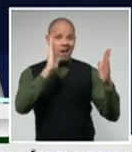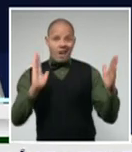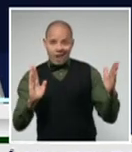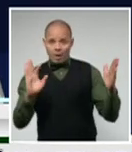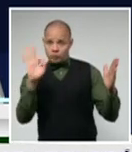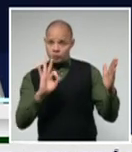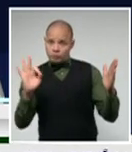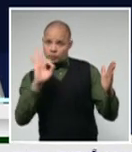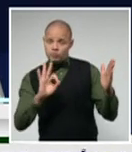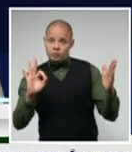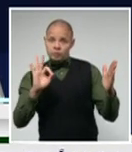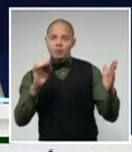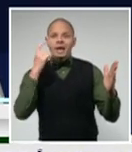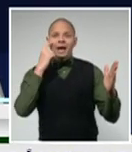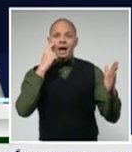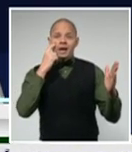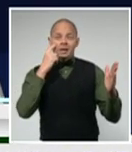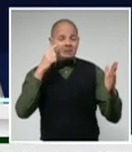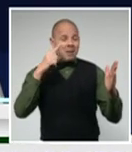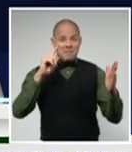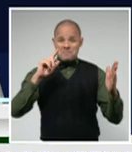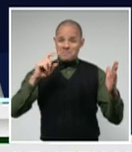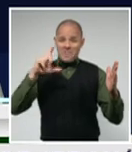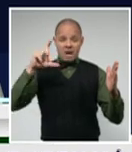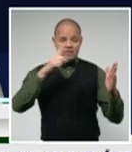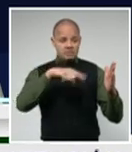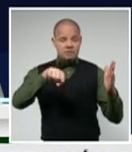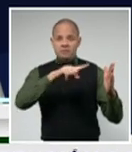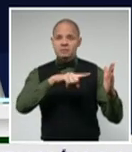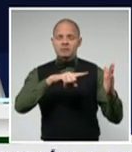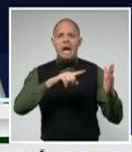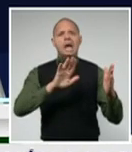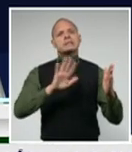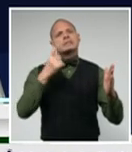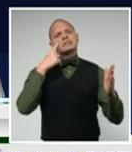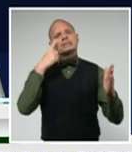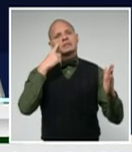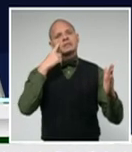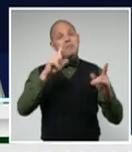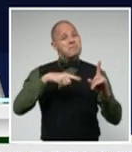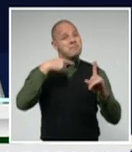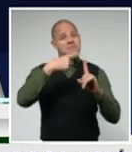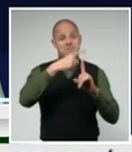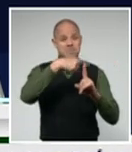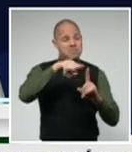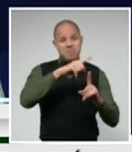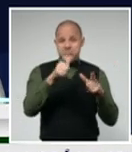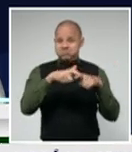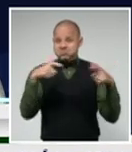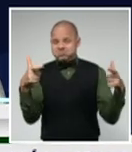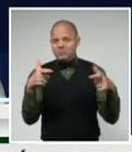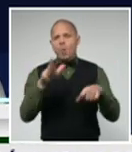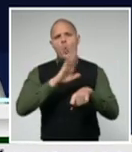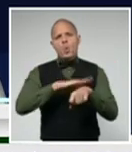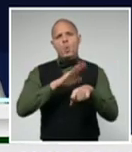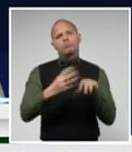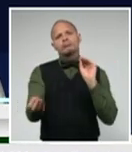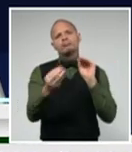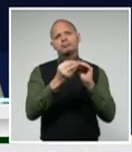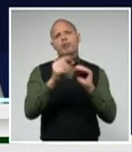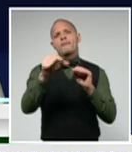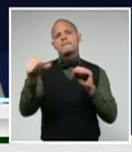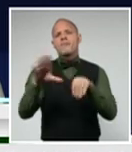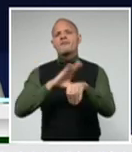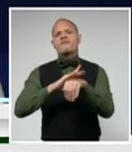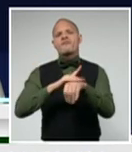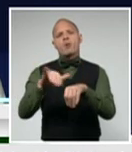han diagnosticado en Cuba, estamos hablando de 5.288, han tenido como antecedente, como elemento